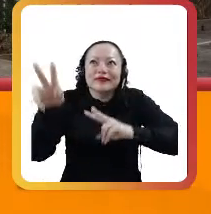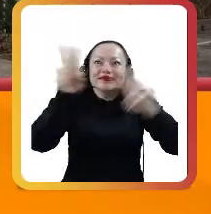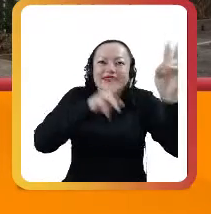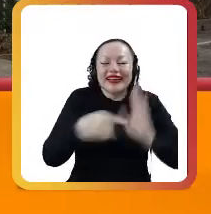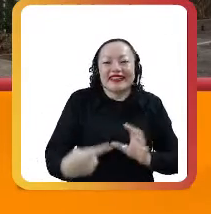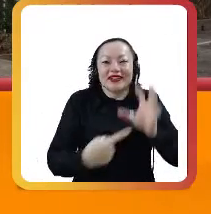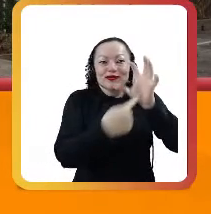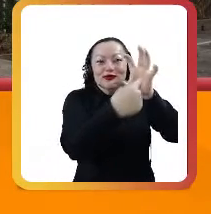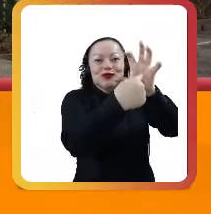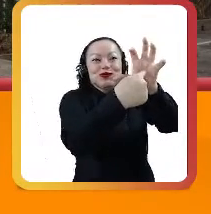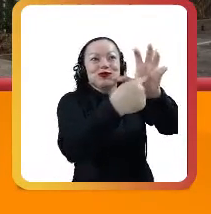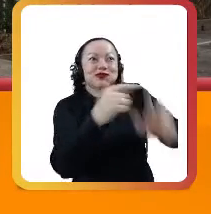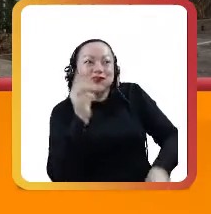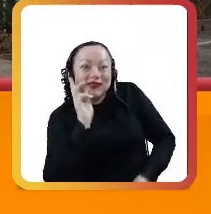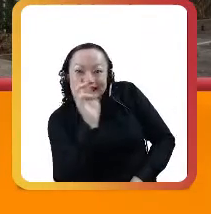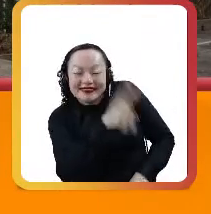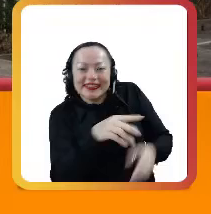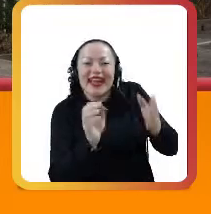gris.